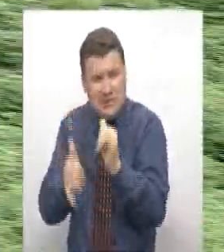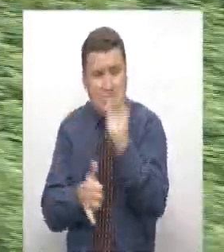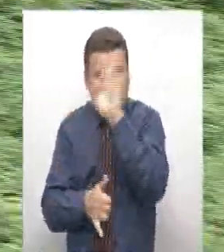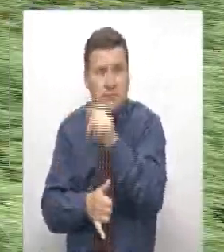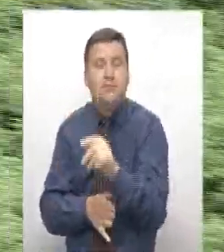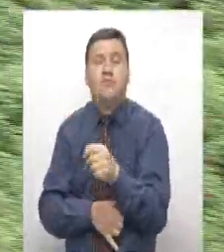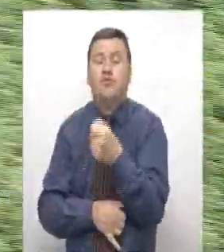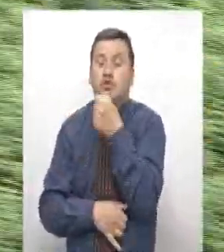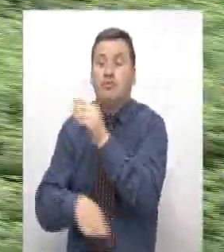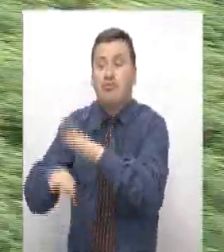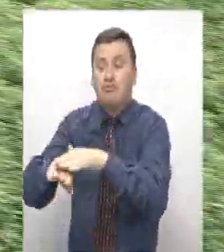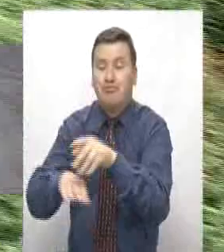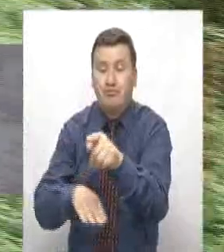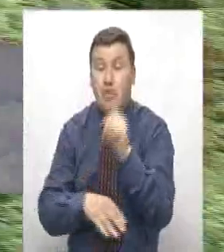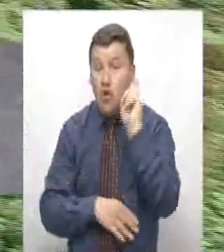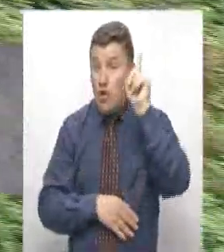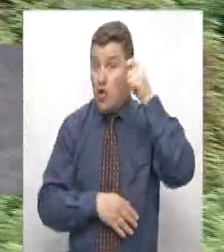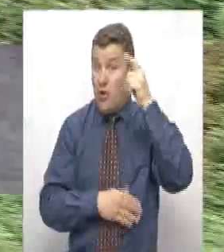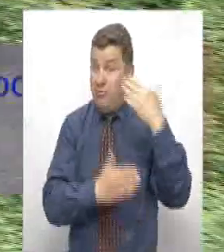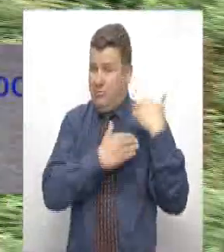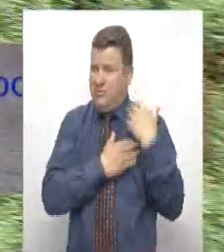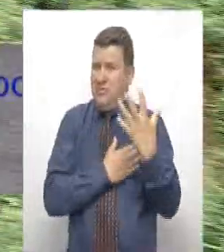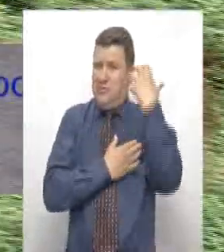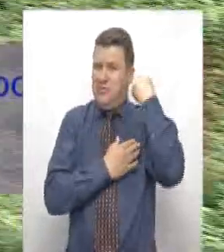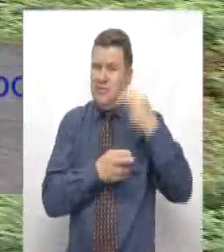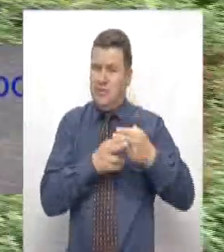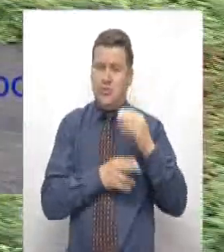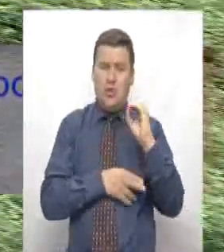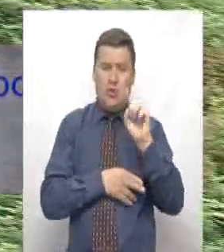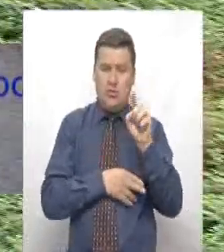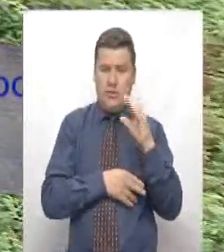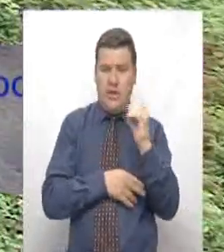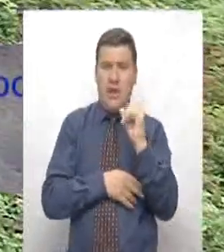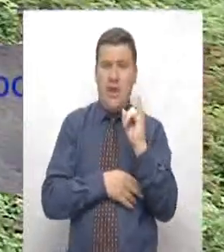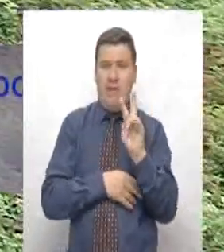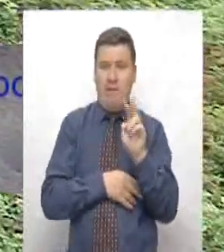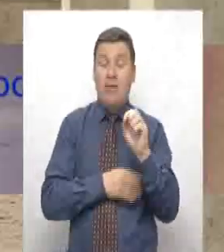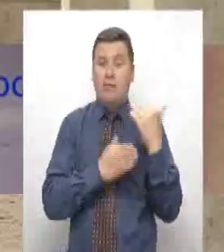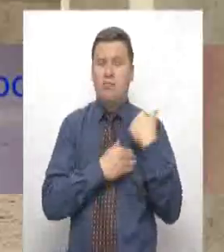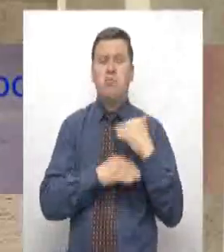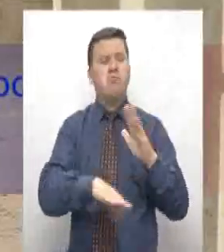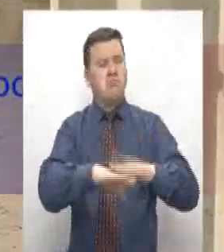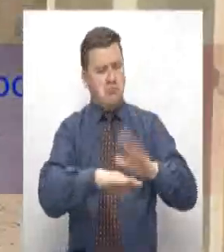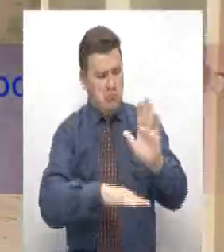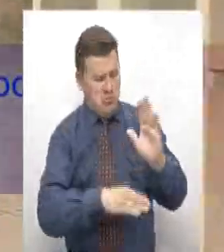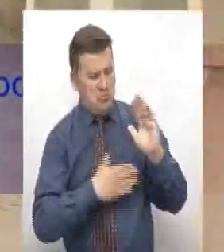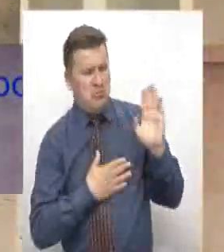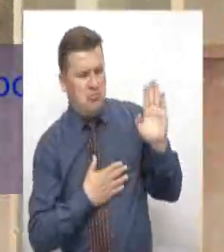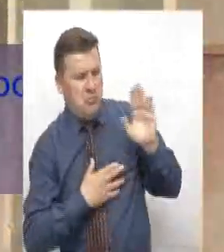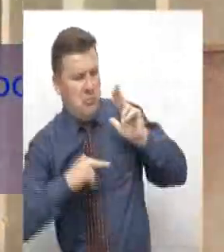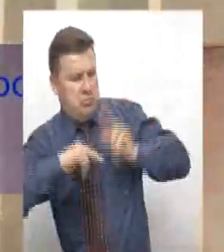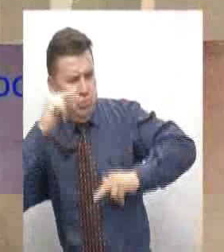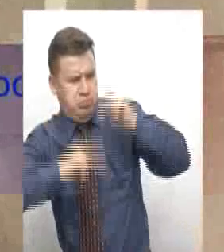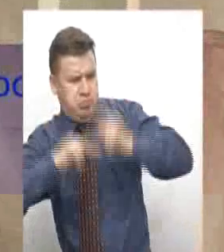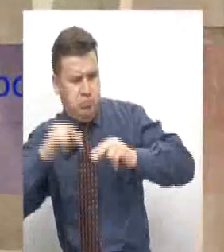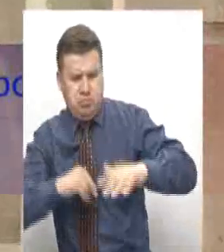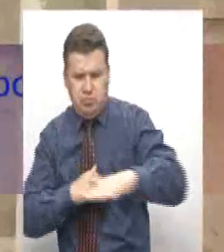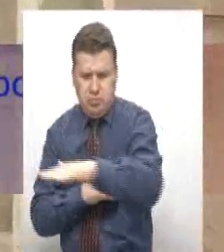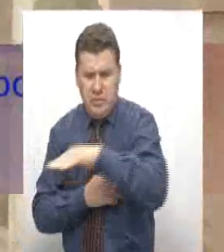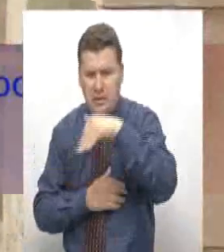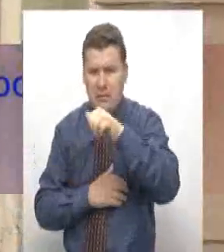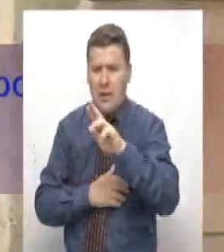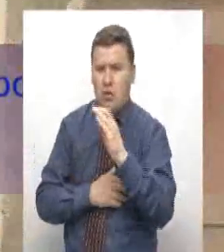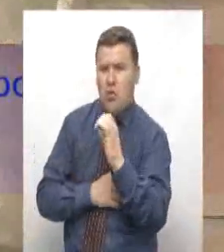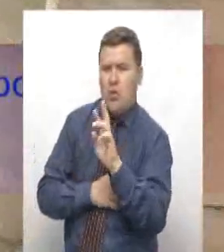gran noticia. El gobernador de la fecha, Óscar Raúl Iván Flores, prometió la construcción del colegio Granja